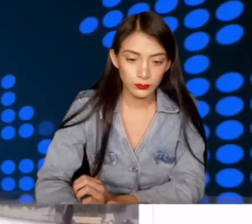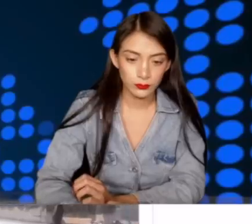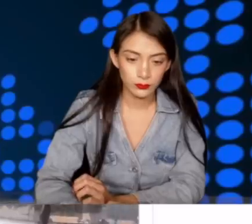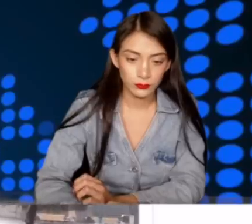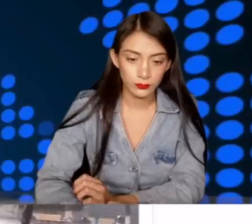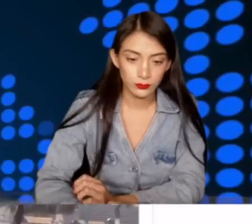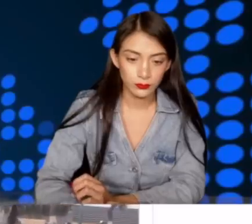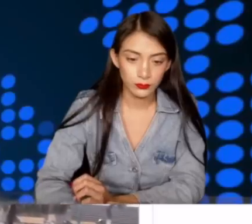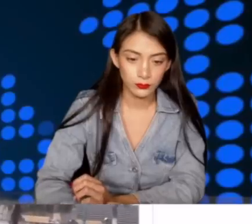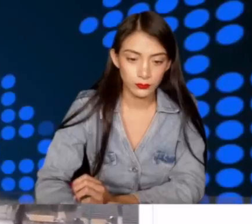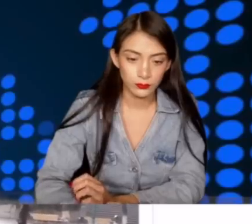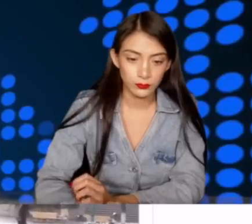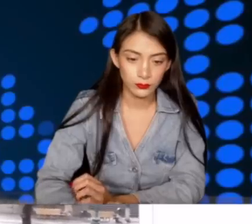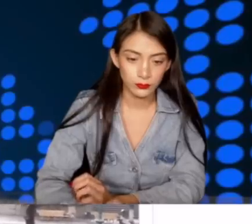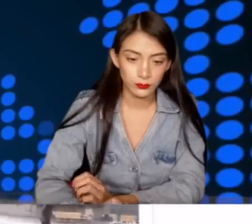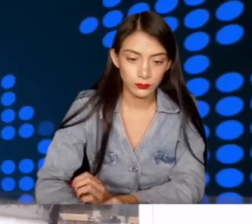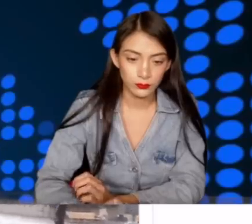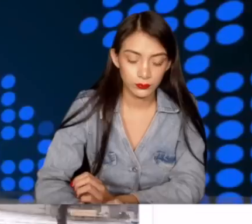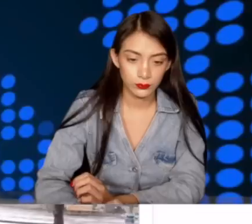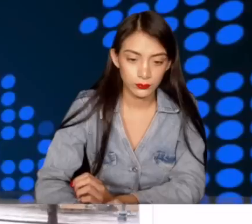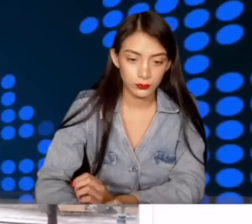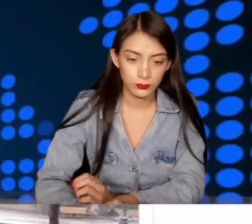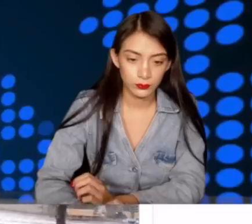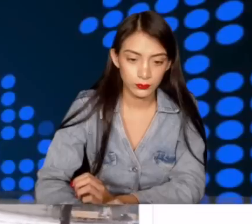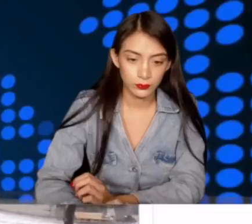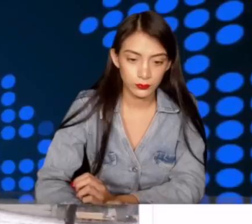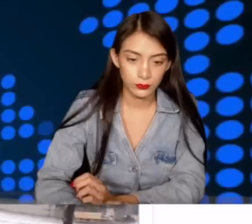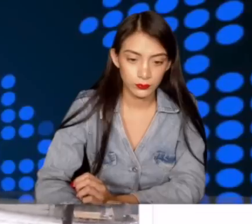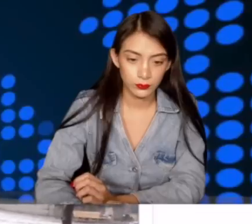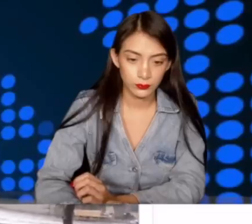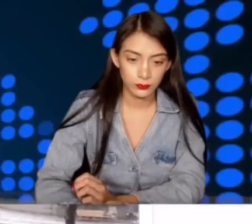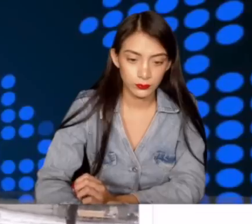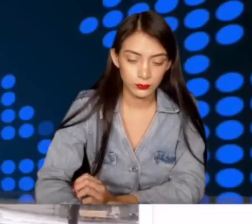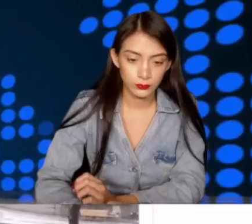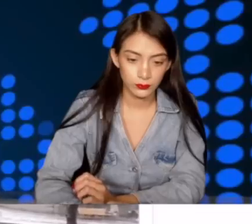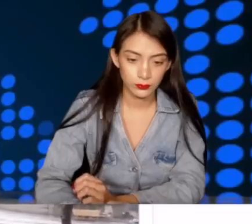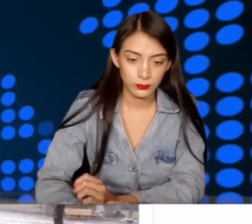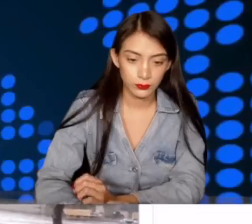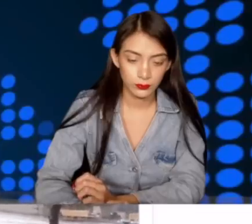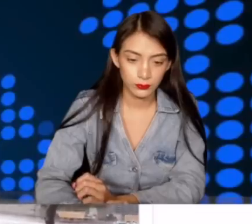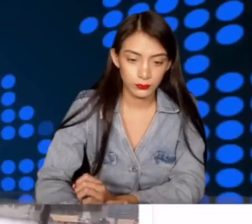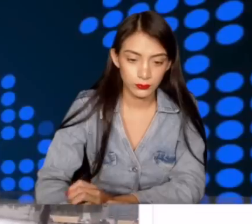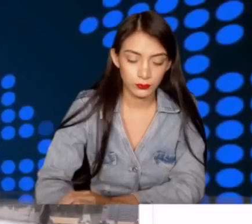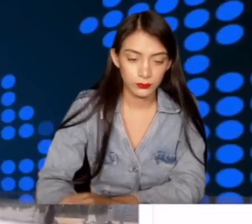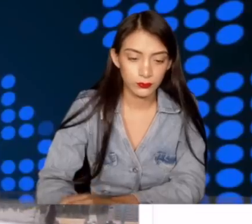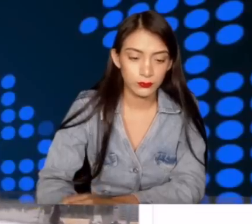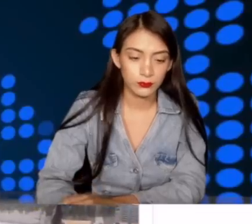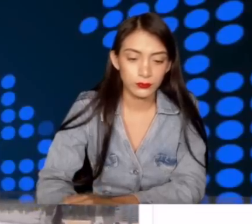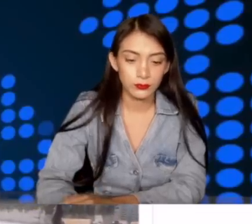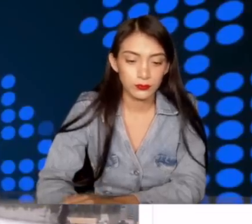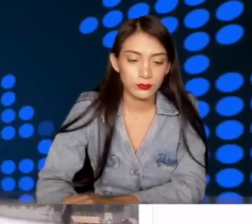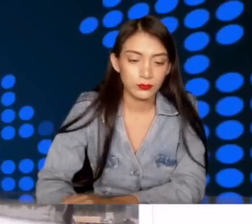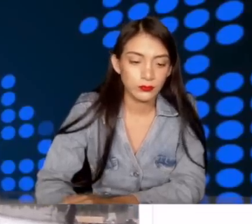García Linera. En estas horas, desde anoche, se ha desatado una persecución contra los dirigentes del proceso de cambio, contra el mismo Evo Morales.